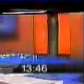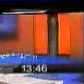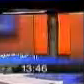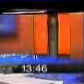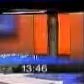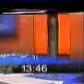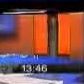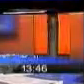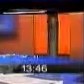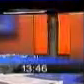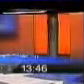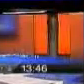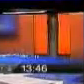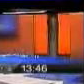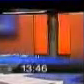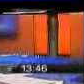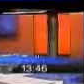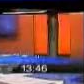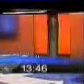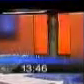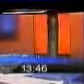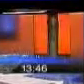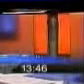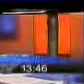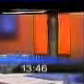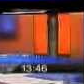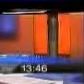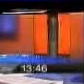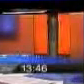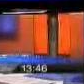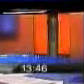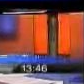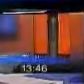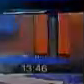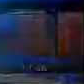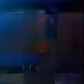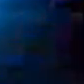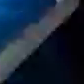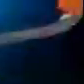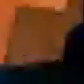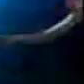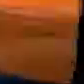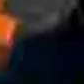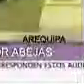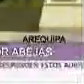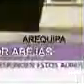a estos tres. De verdad, muy complicado. Vamos a hacer una pausa y volvemos.